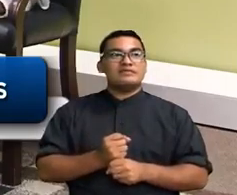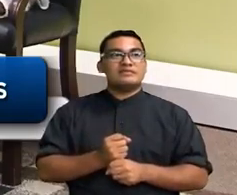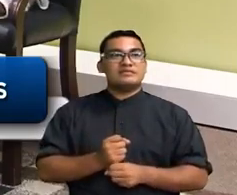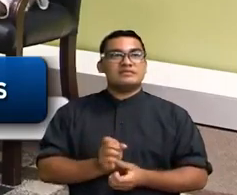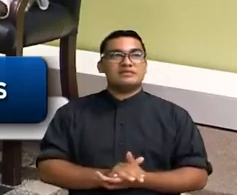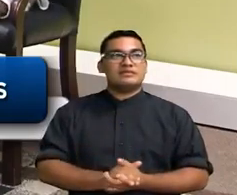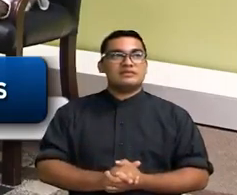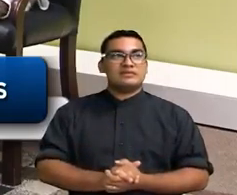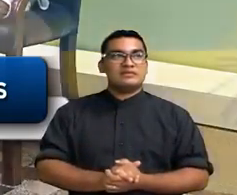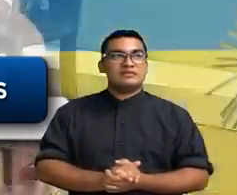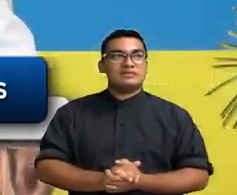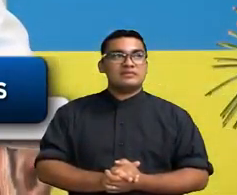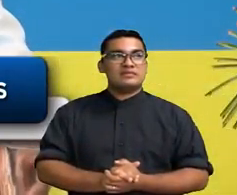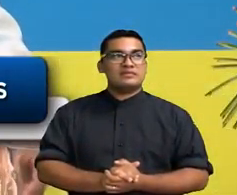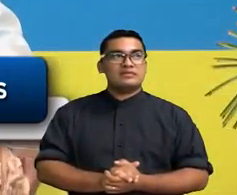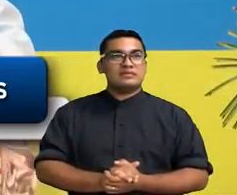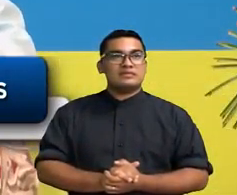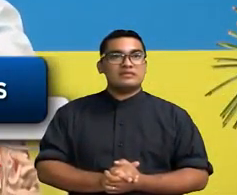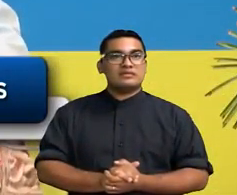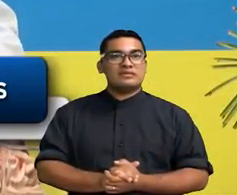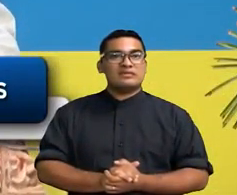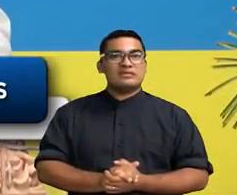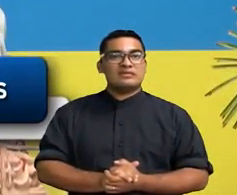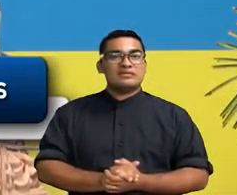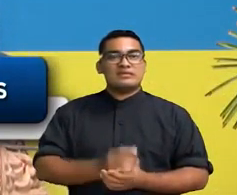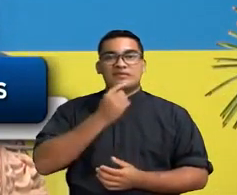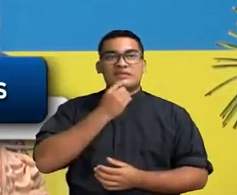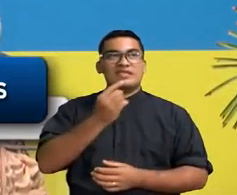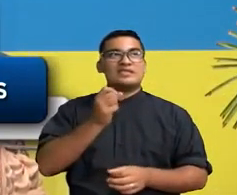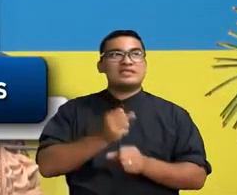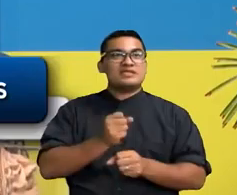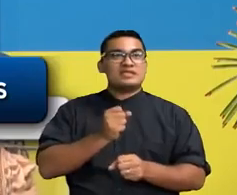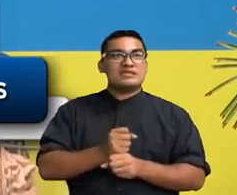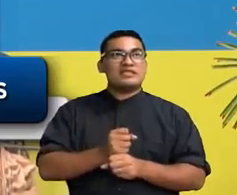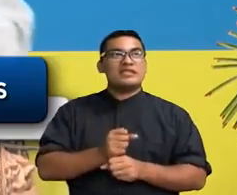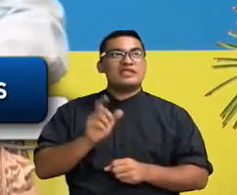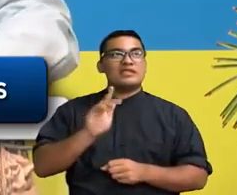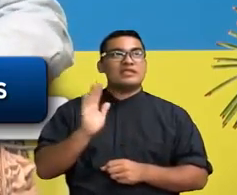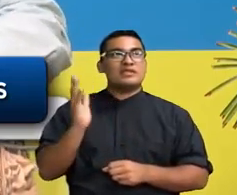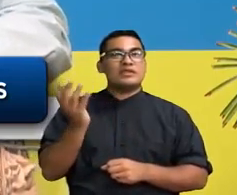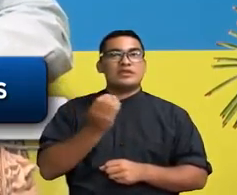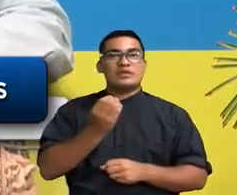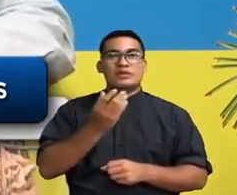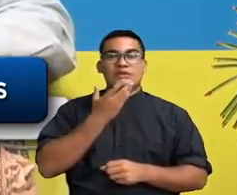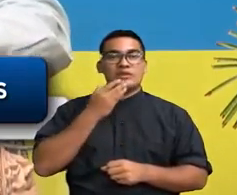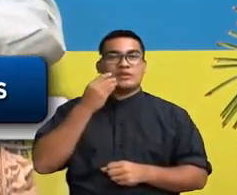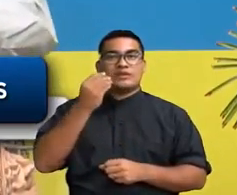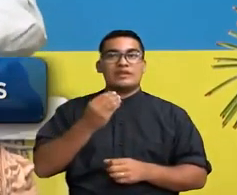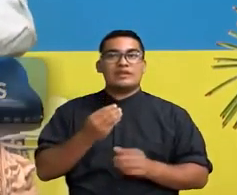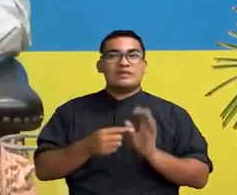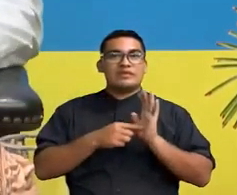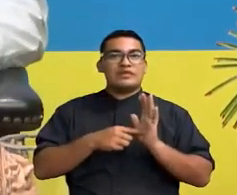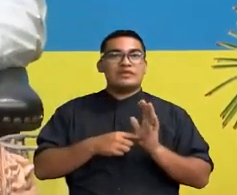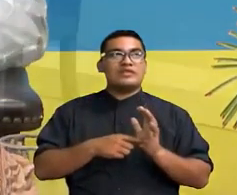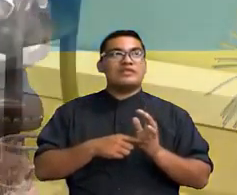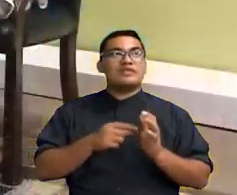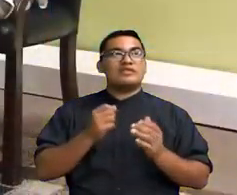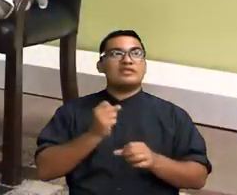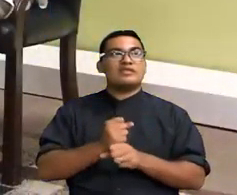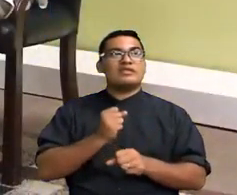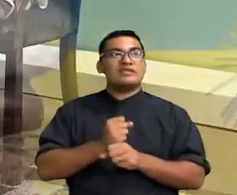cantar las mañanitas? Aquí es un trabajo de todos los muchachos, doctor. Sí, por ejemplo, trabajan los